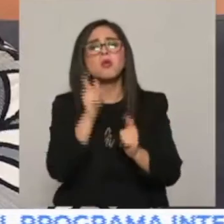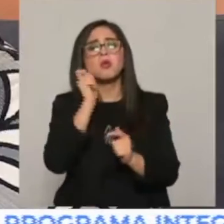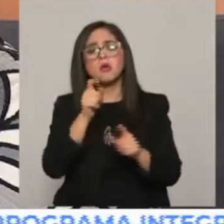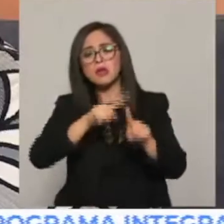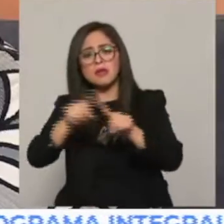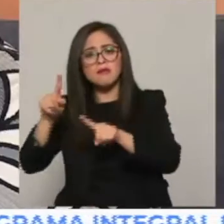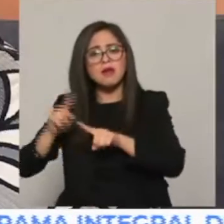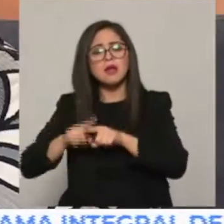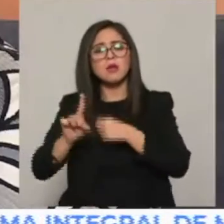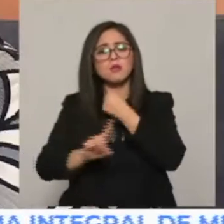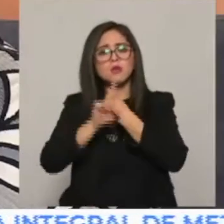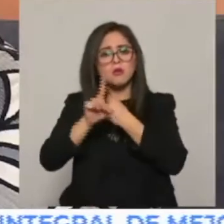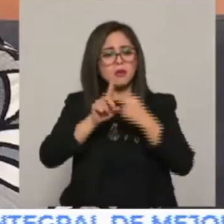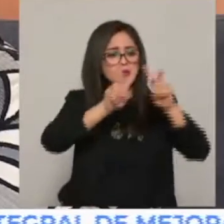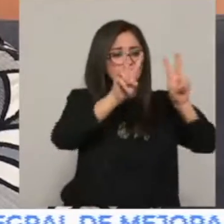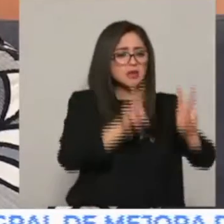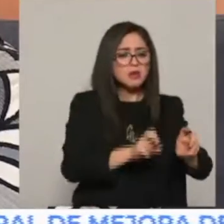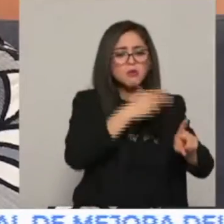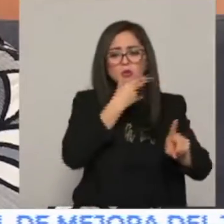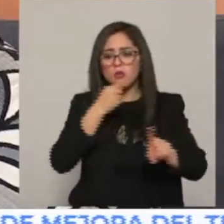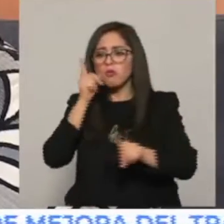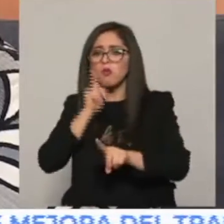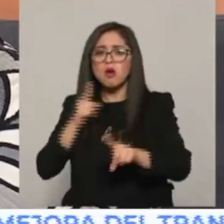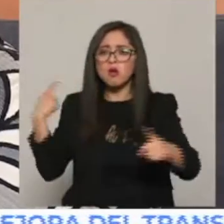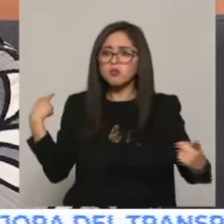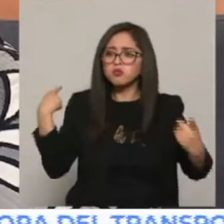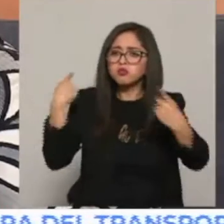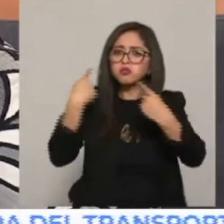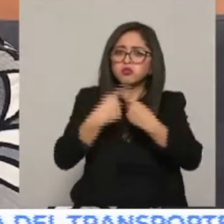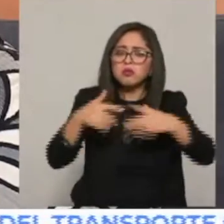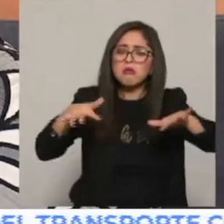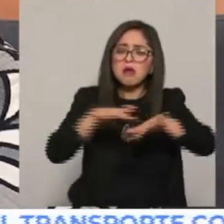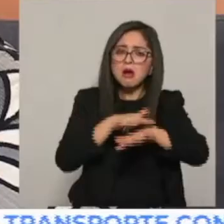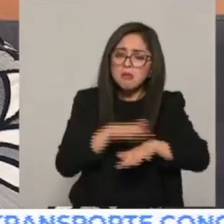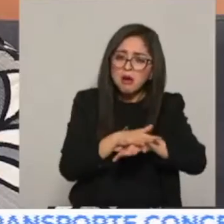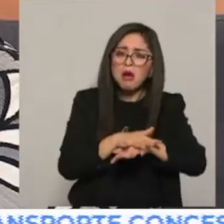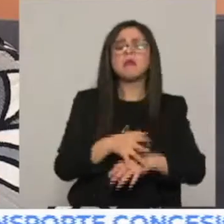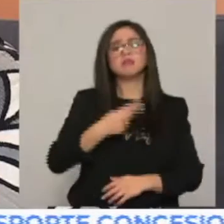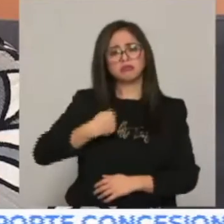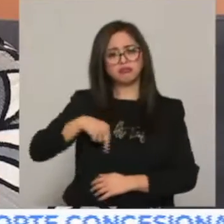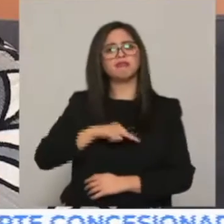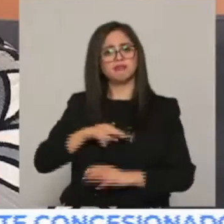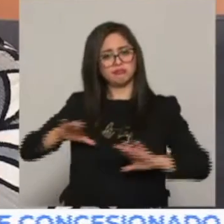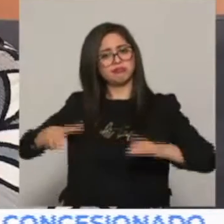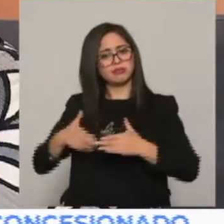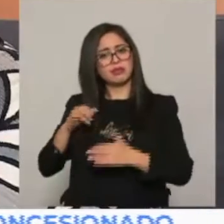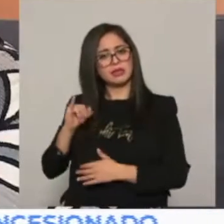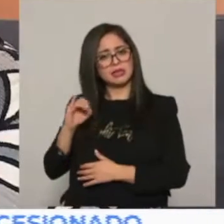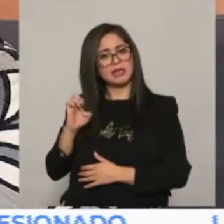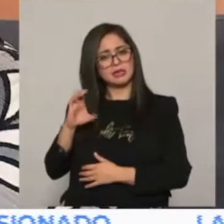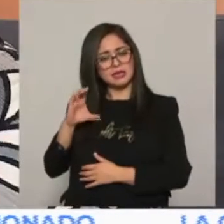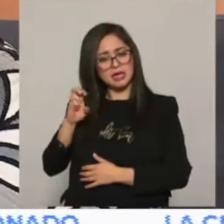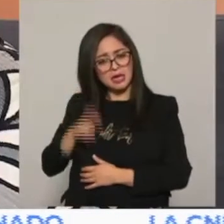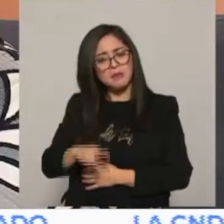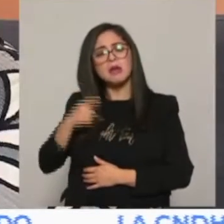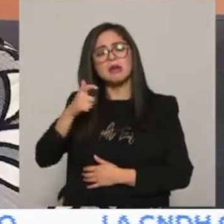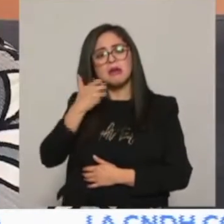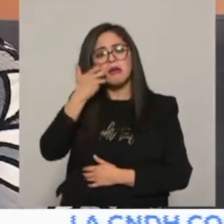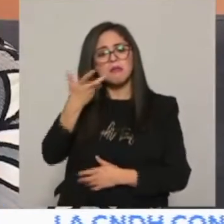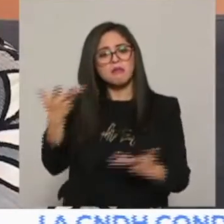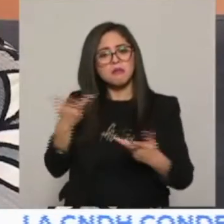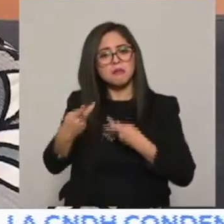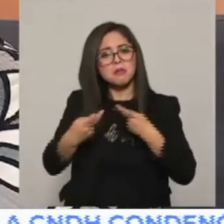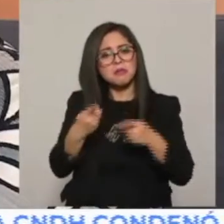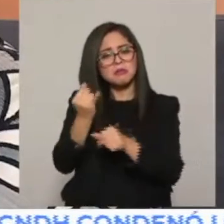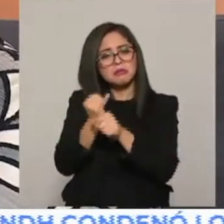que han presentado a lo largo de la vida, pues precisamente nosotros hemos dado a la tarea de hacer esta investigación, que es,